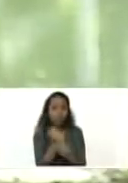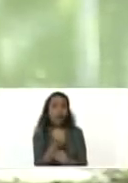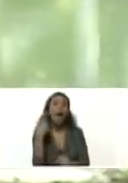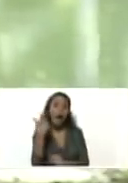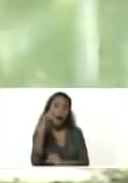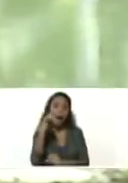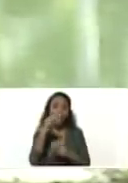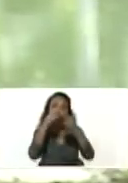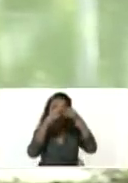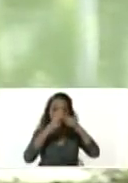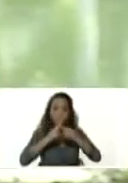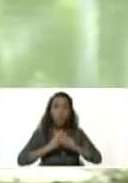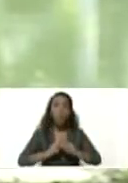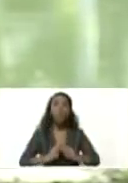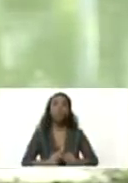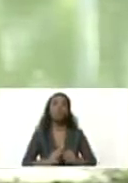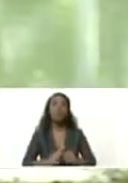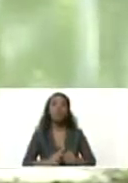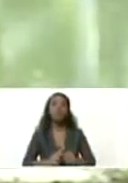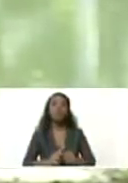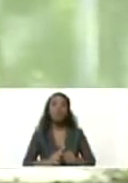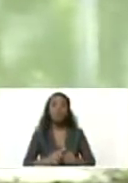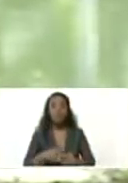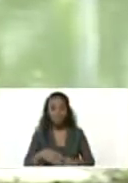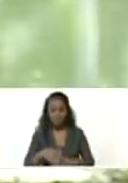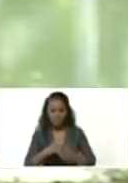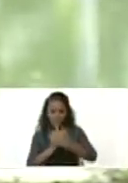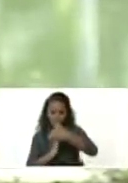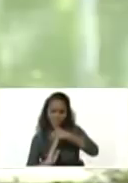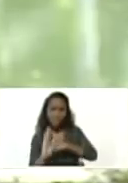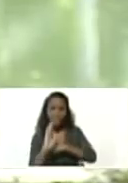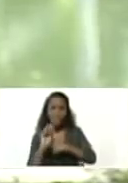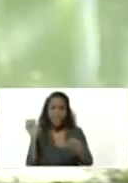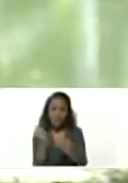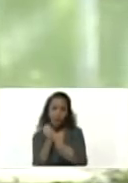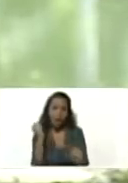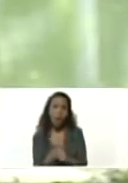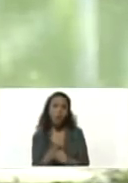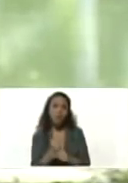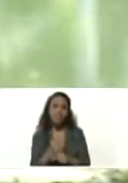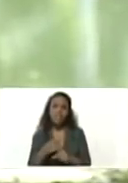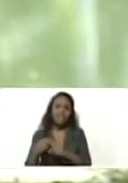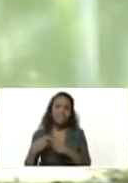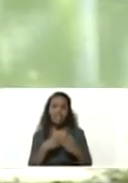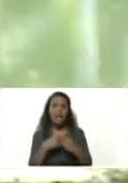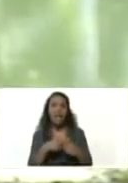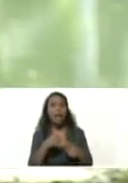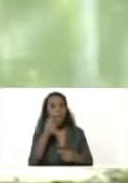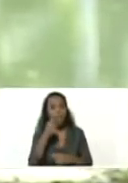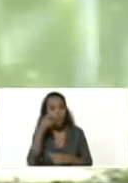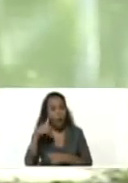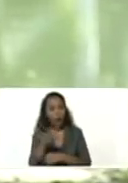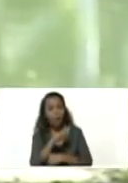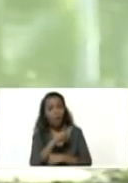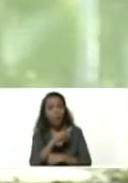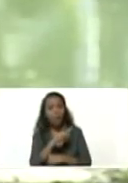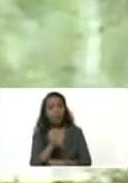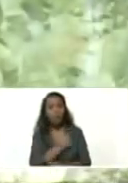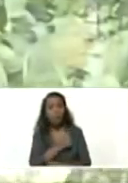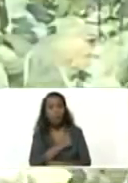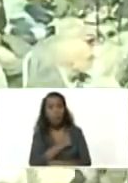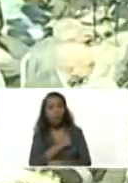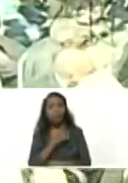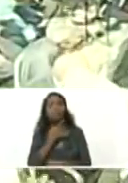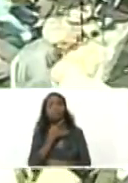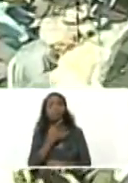que es honesto, humilde, aguerrido y trabajador, es el pueblo cristiano evangélico. Así me consta,